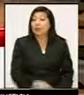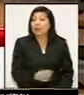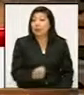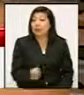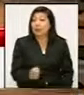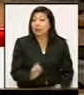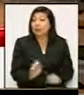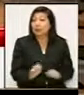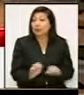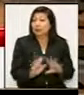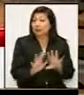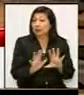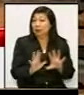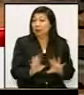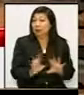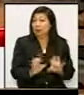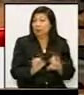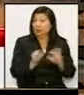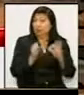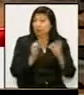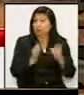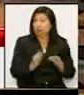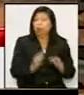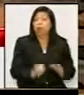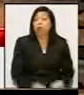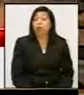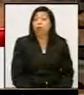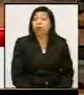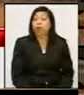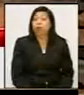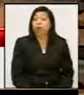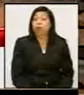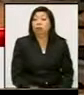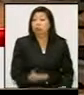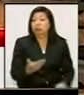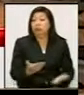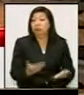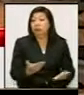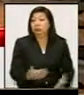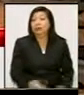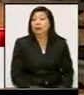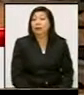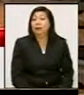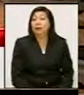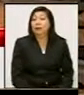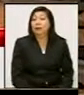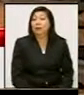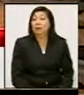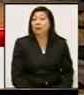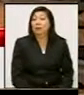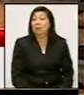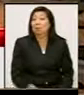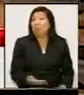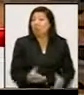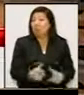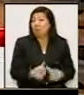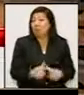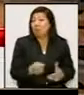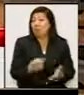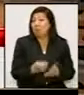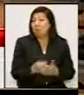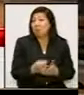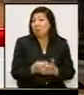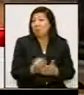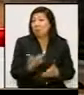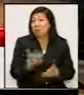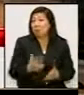¿Ustedes han hecho una evaluación real de estos supuestos subsidios? Porque ocurre que probablemente los locales pagan por un